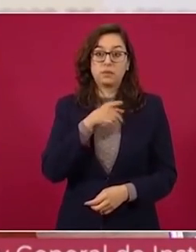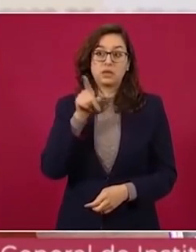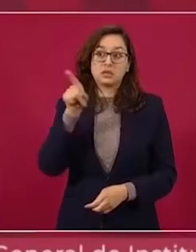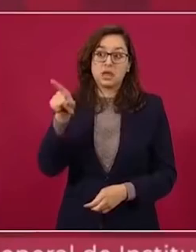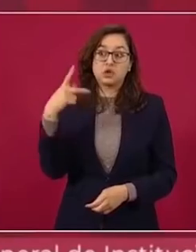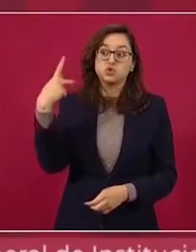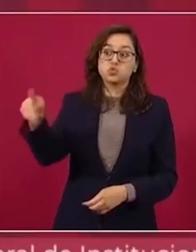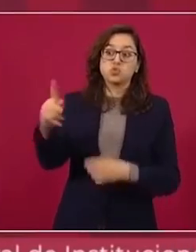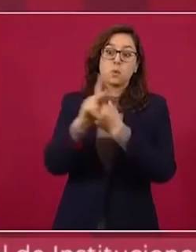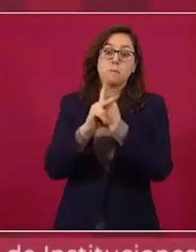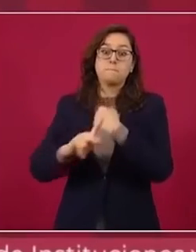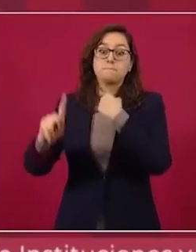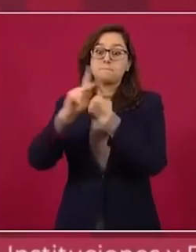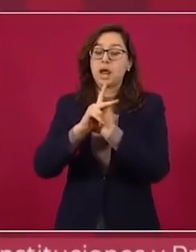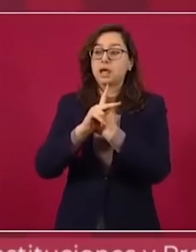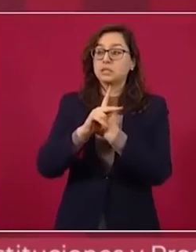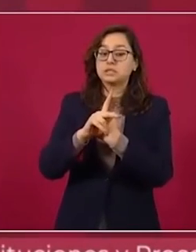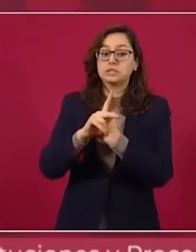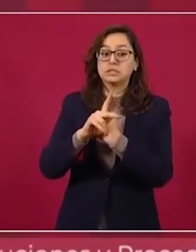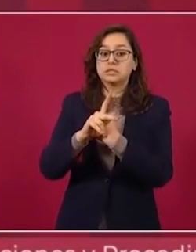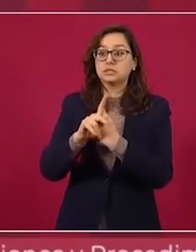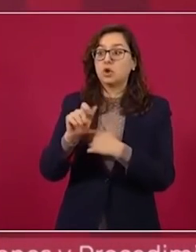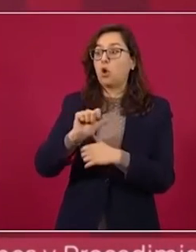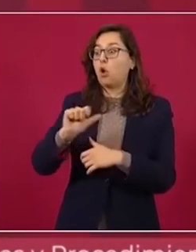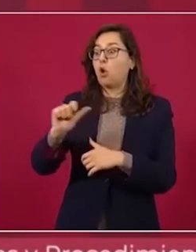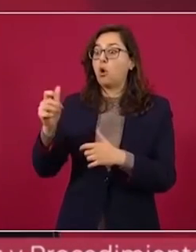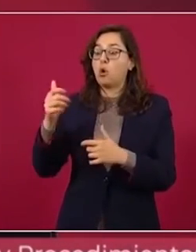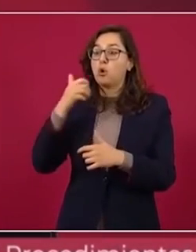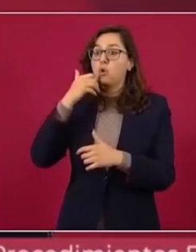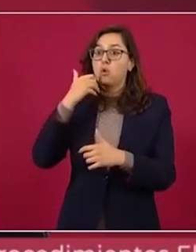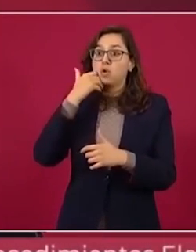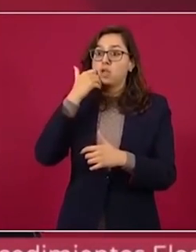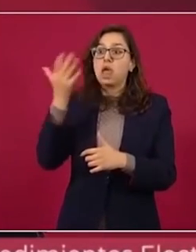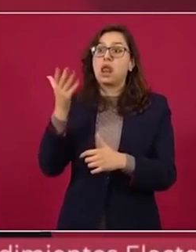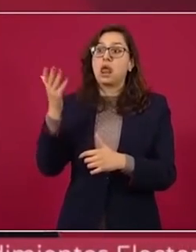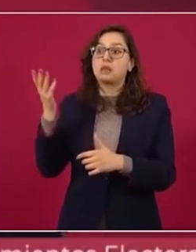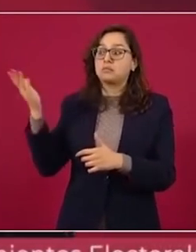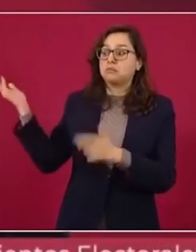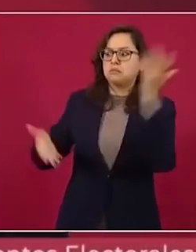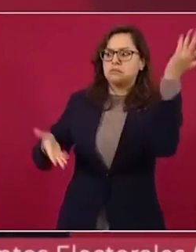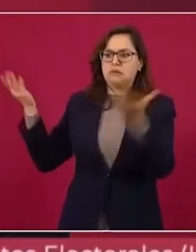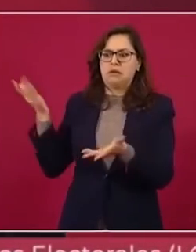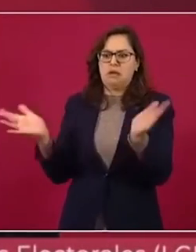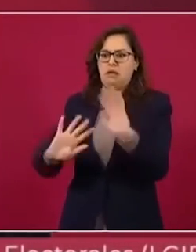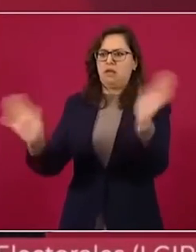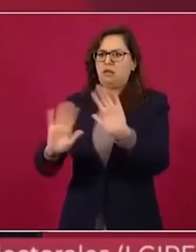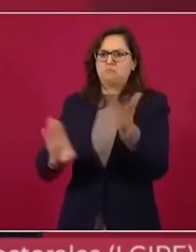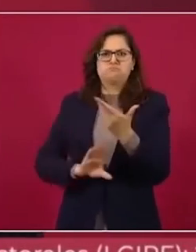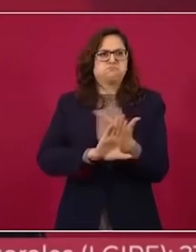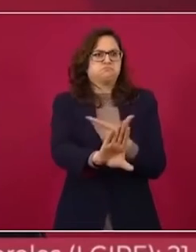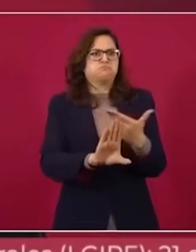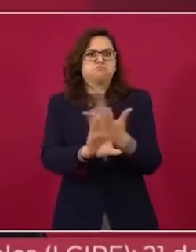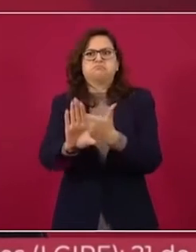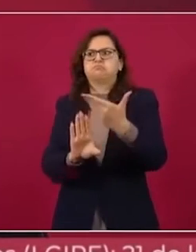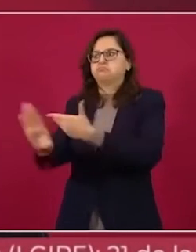y hacen bien a robarles, pues tampoco queremos nosotros.